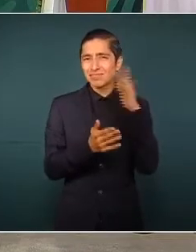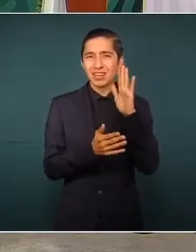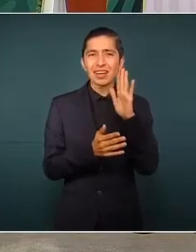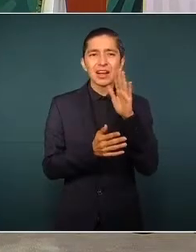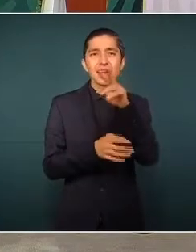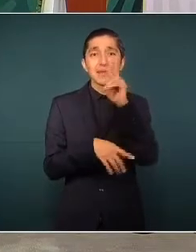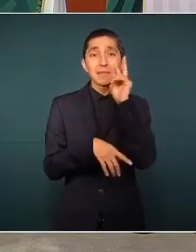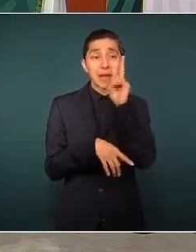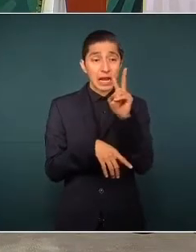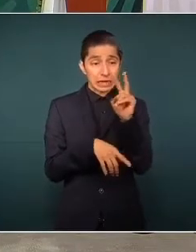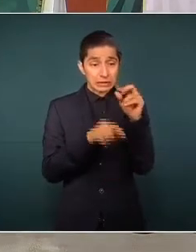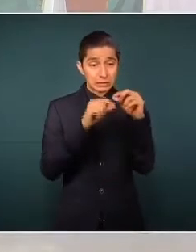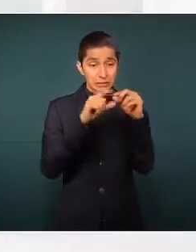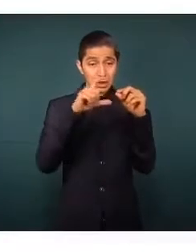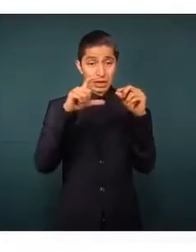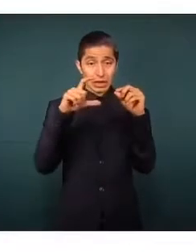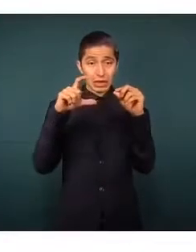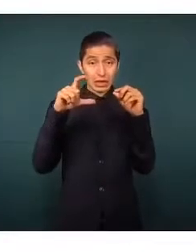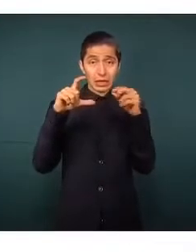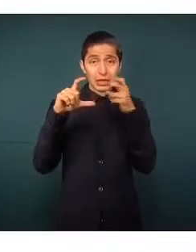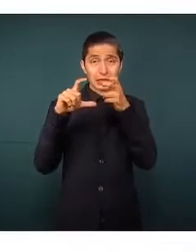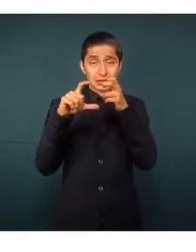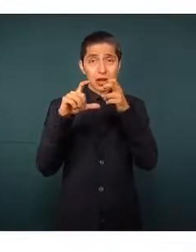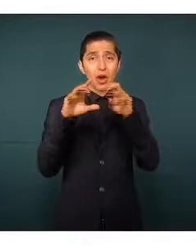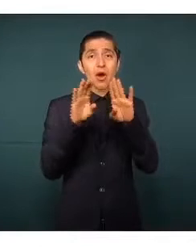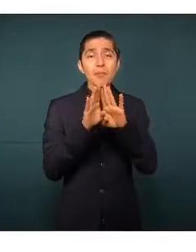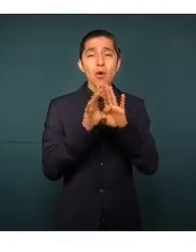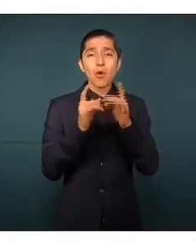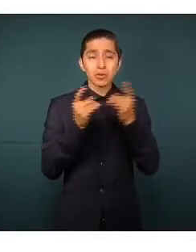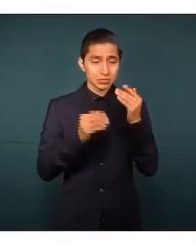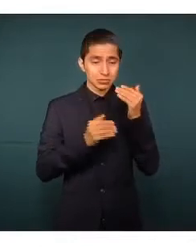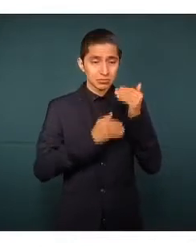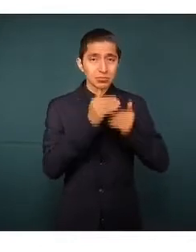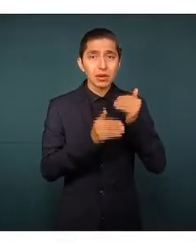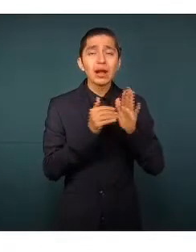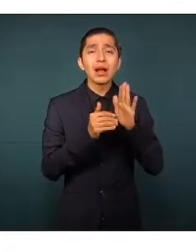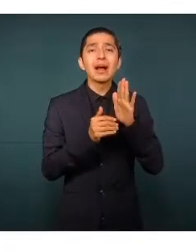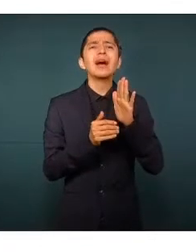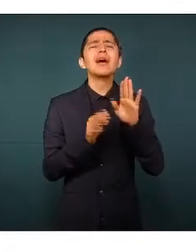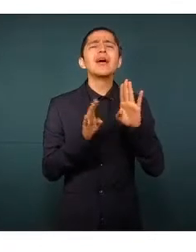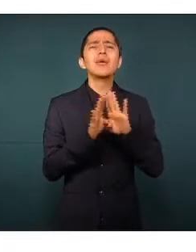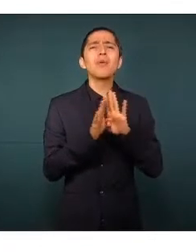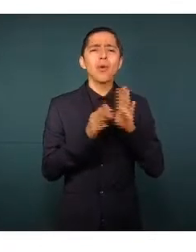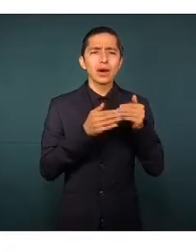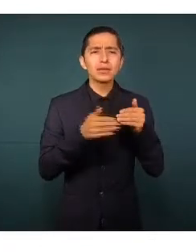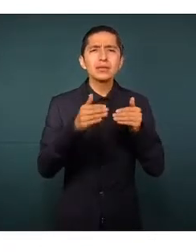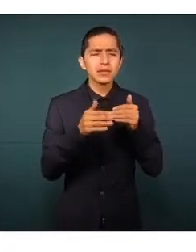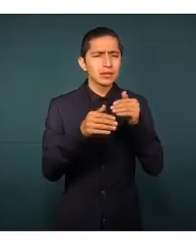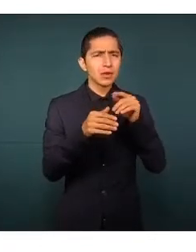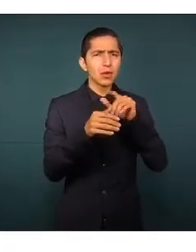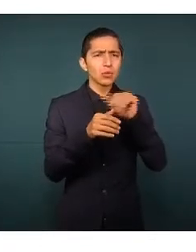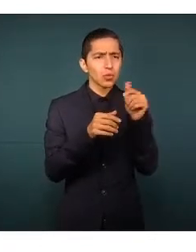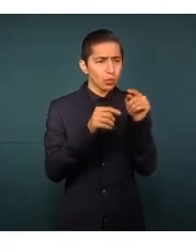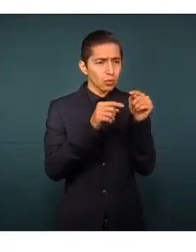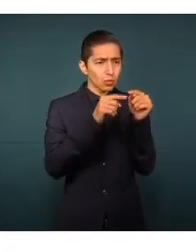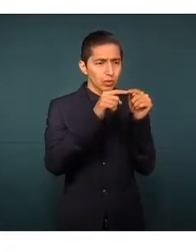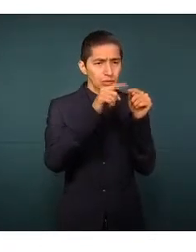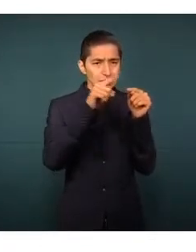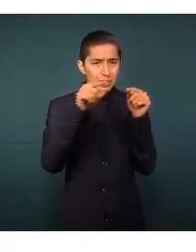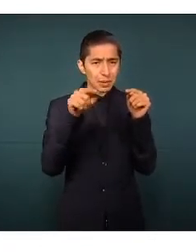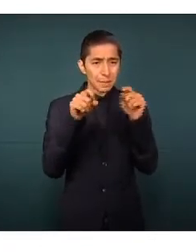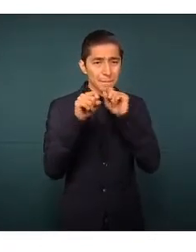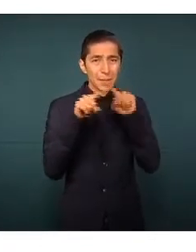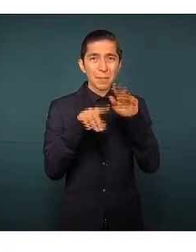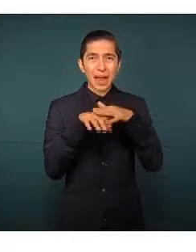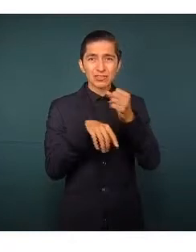línea punteada es la proyección, el histórico y la proyección que debería llevar, y la línea continua, la